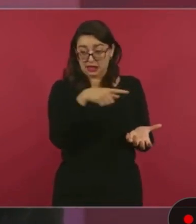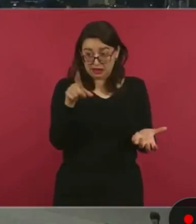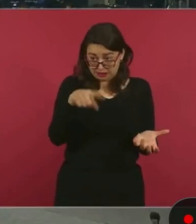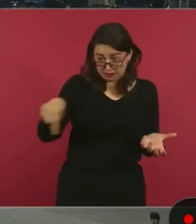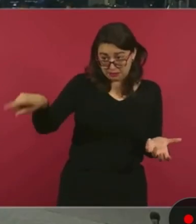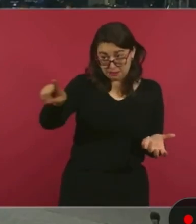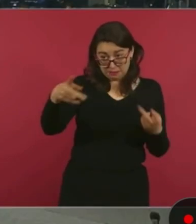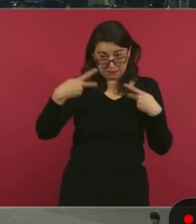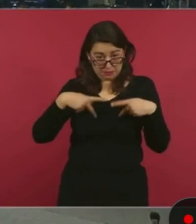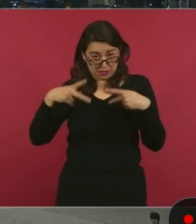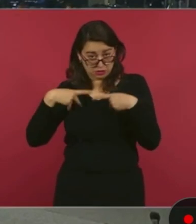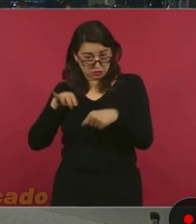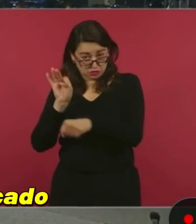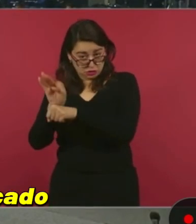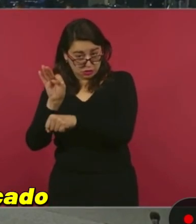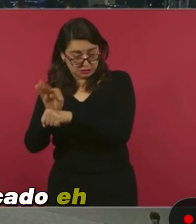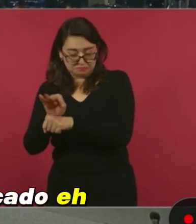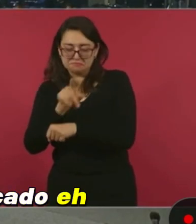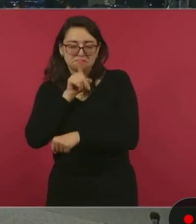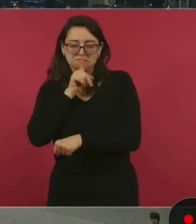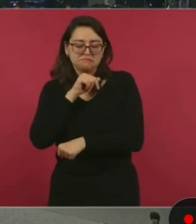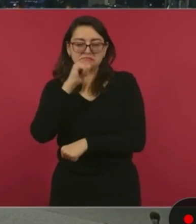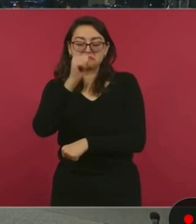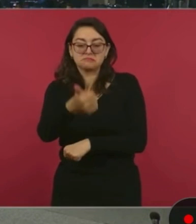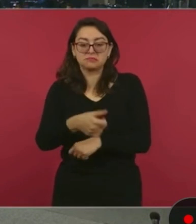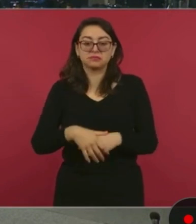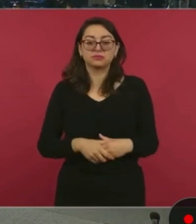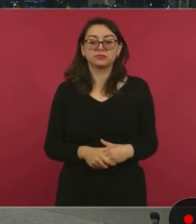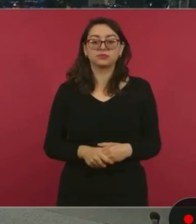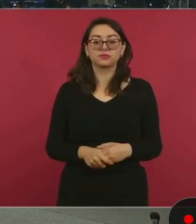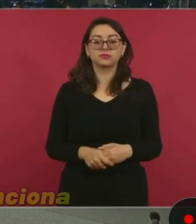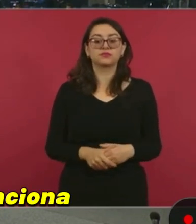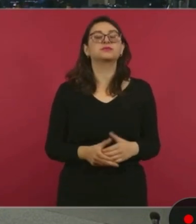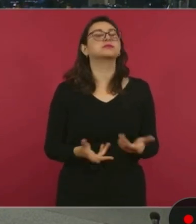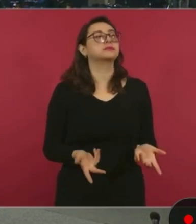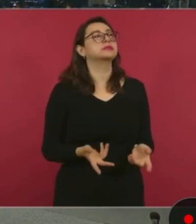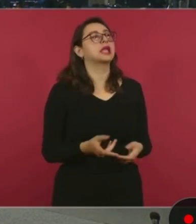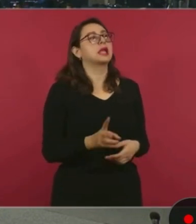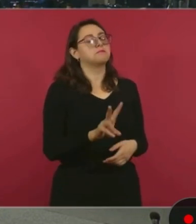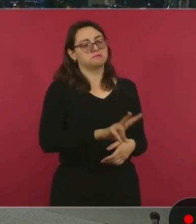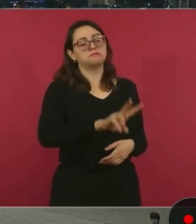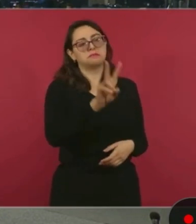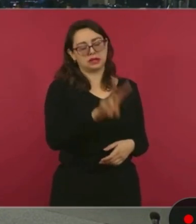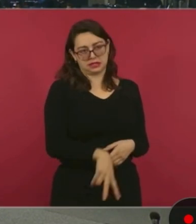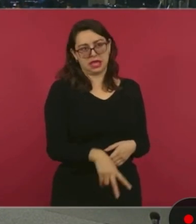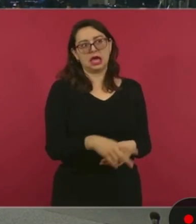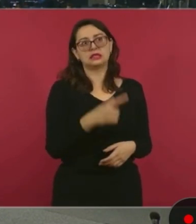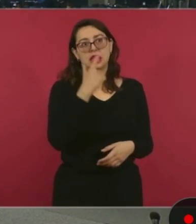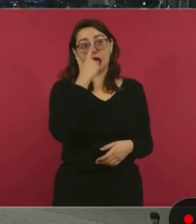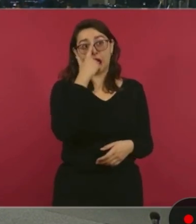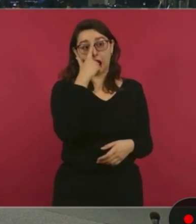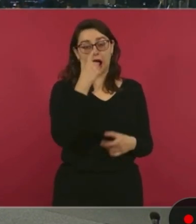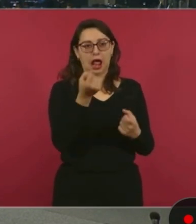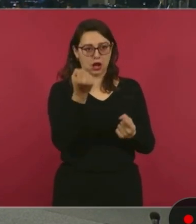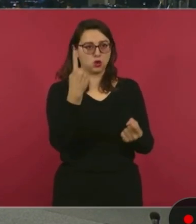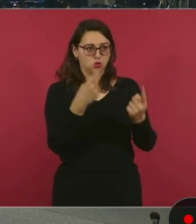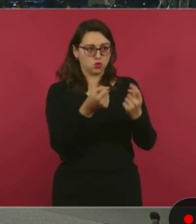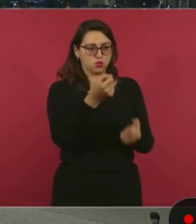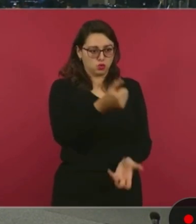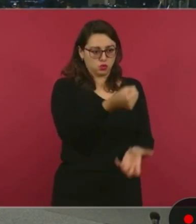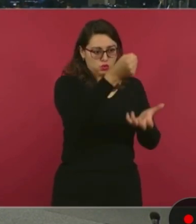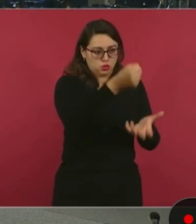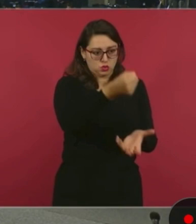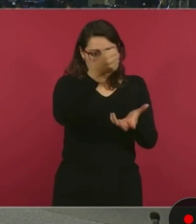algunos fideicomisos que sí están dedicados, por supuesto, a los mandos, como usted lo menciona, pero hay otros que, por ejemplo, se enfocan